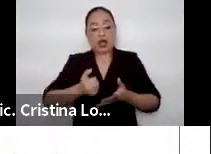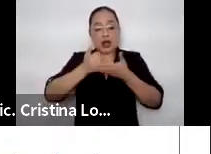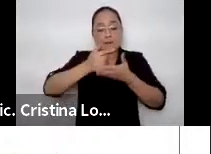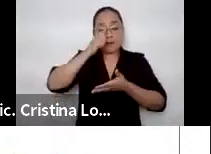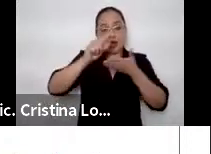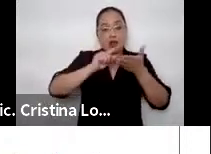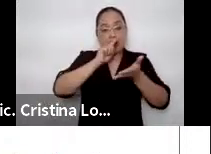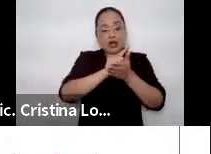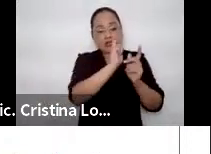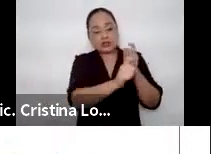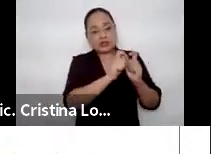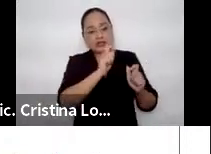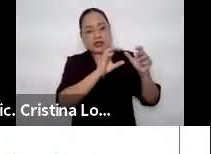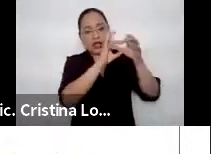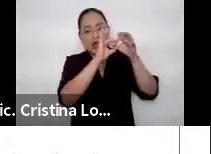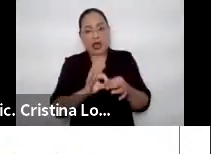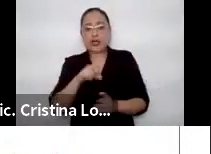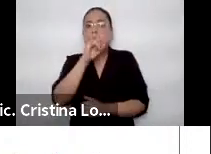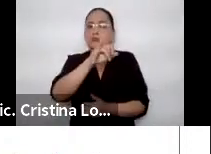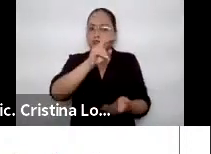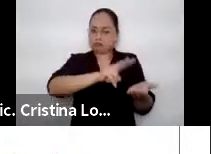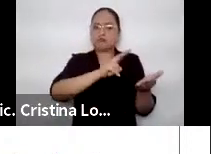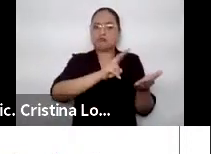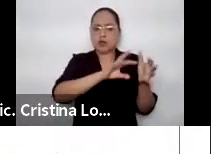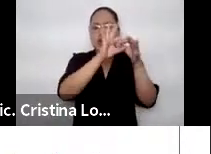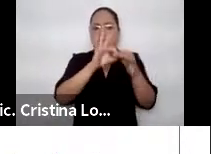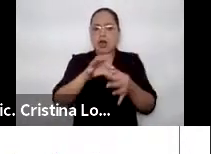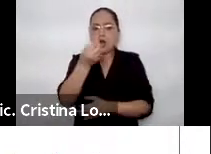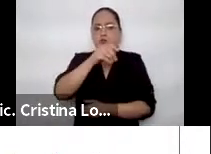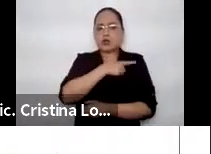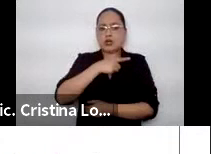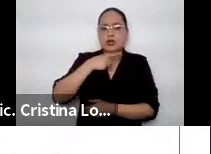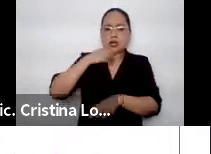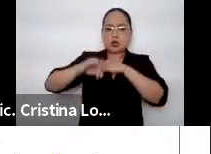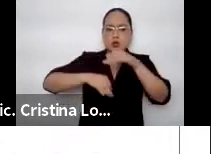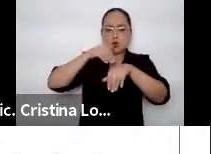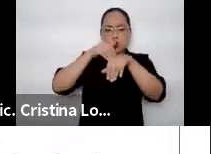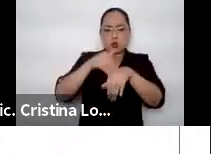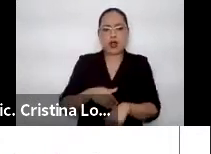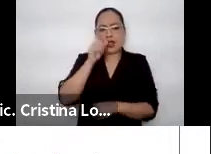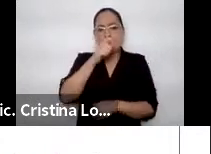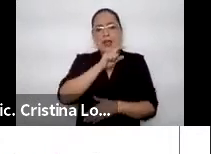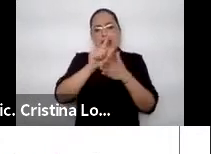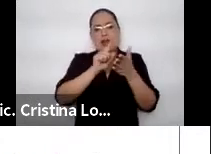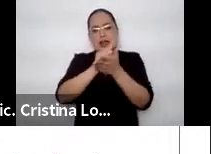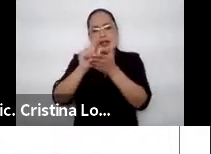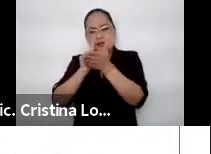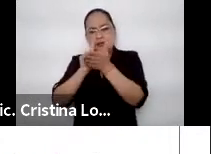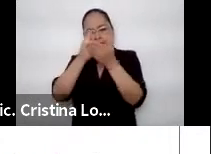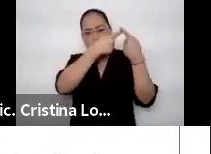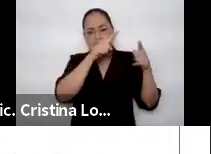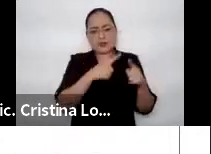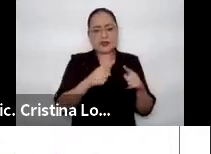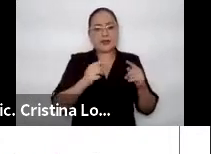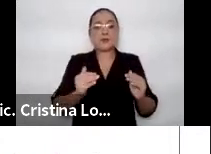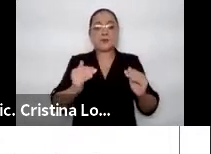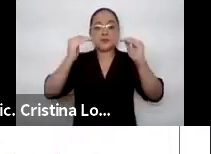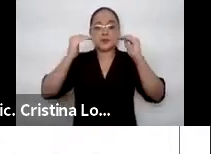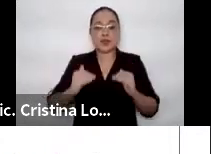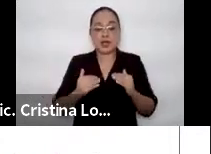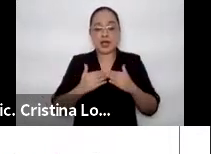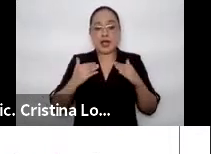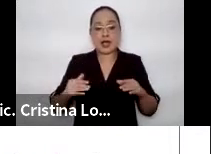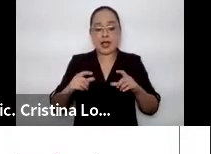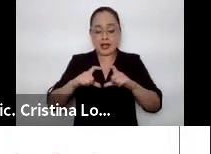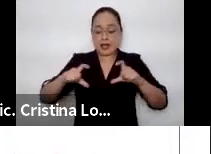la interpretación válida y obligatoria de las normas jurídicas. En la parte inferior también vemos un